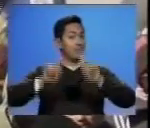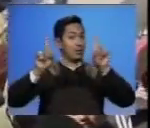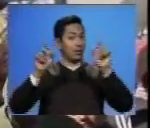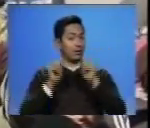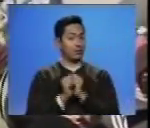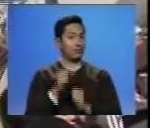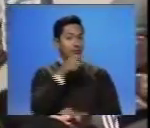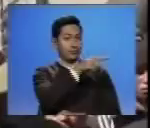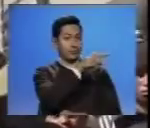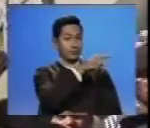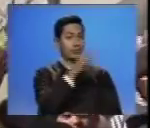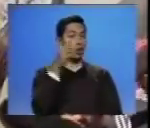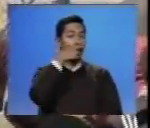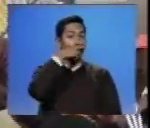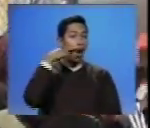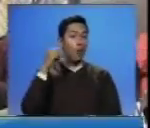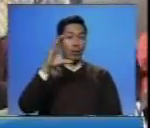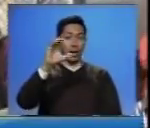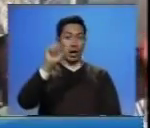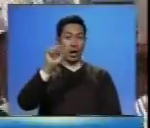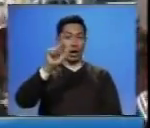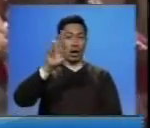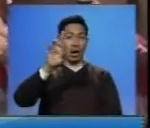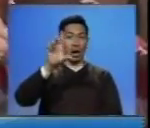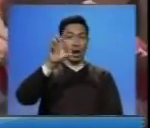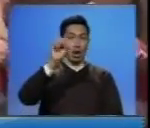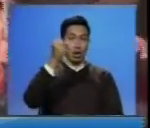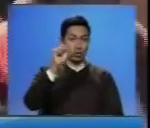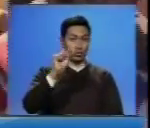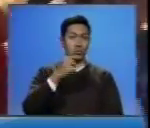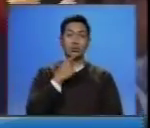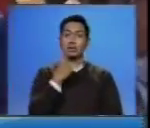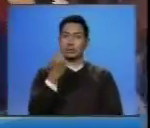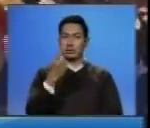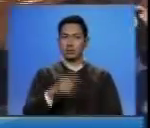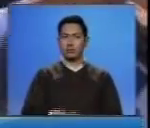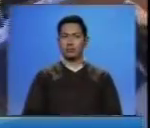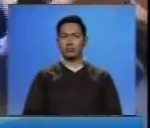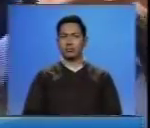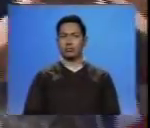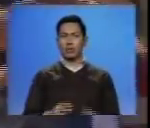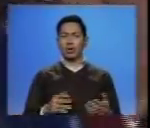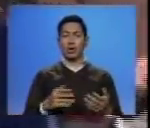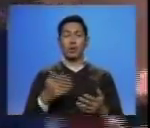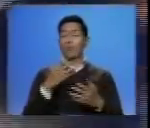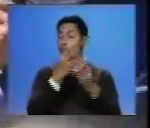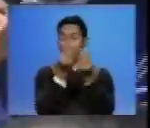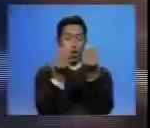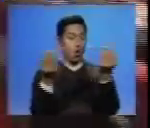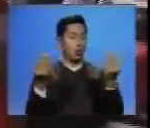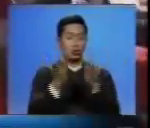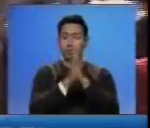Pérez tomó el micrófono e incitó a los manifestantes. Consulto a la asamblea porque muchos me han pedido.